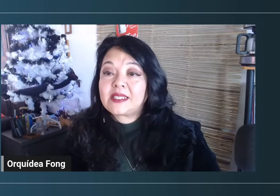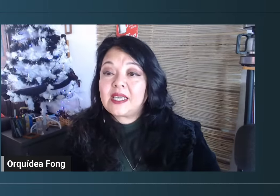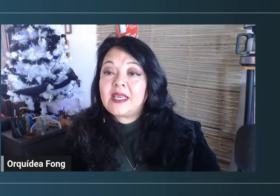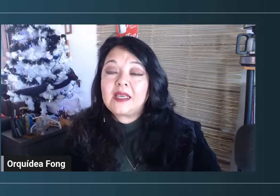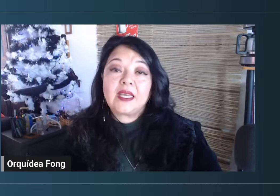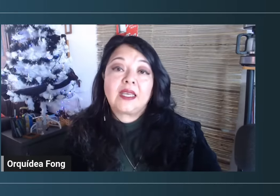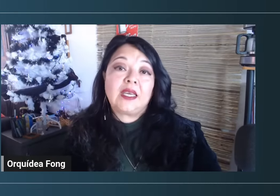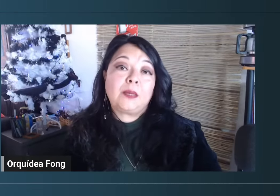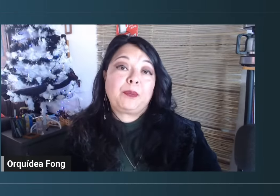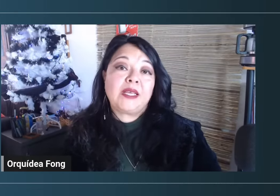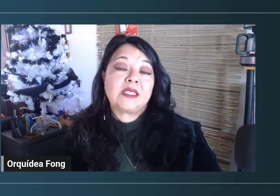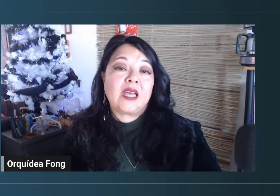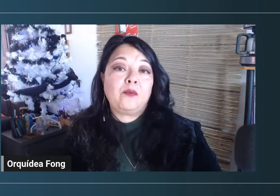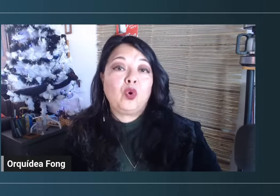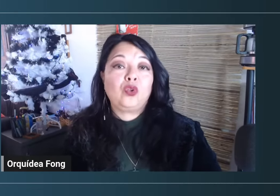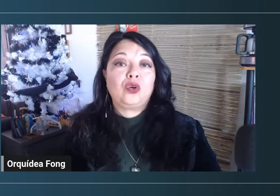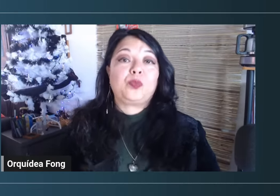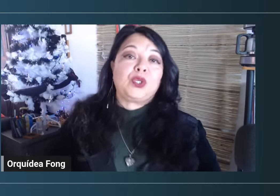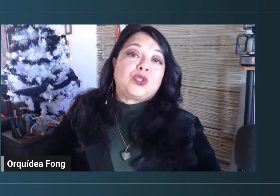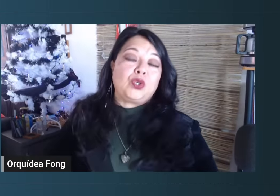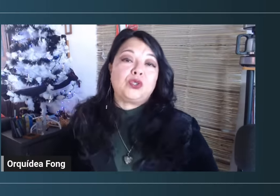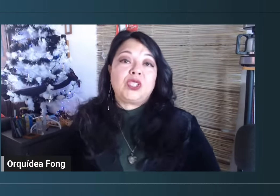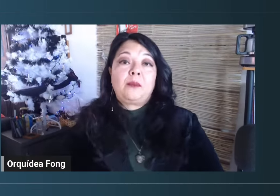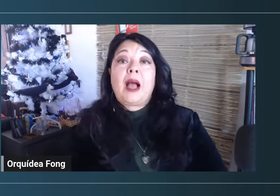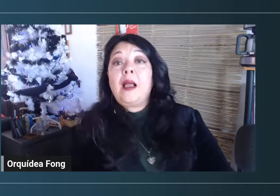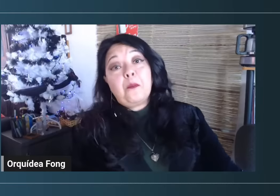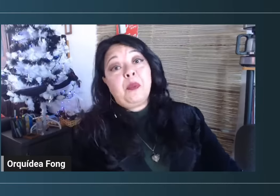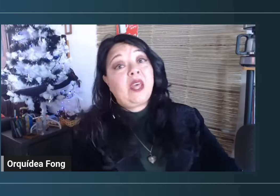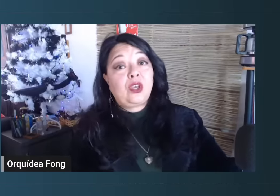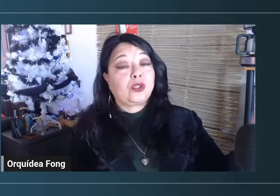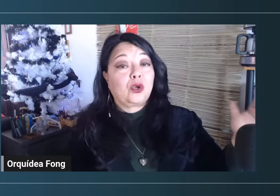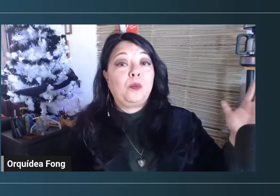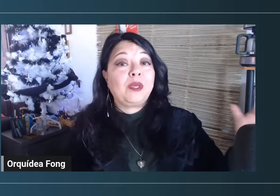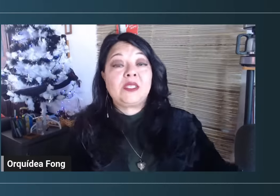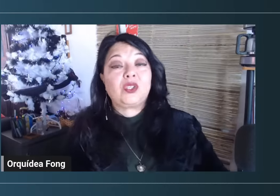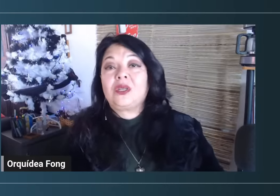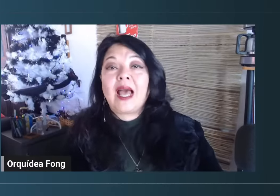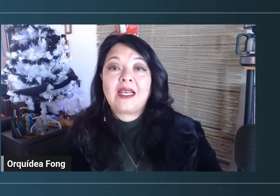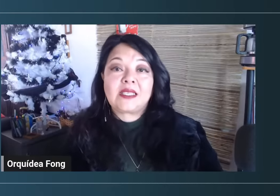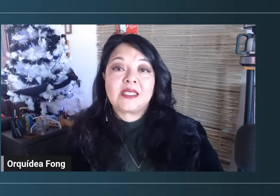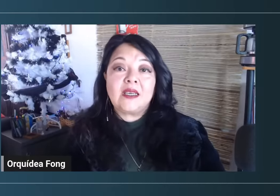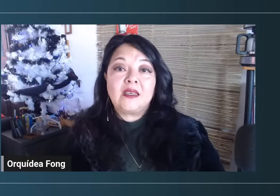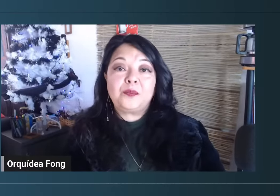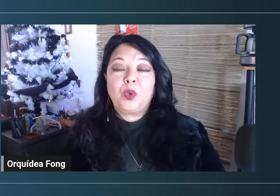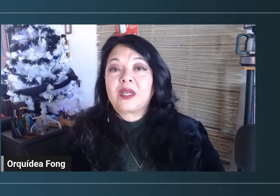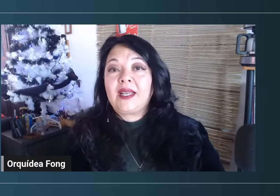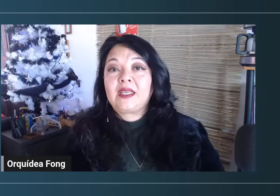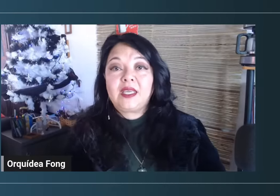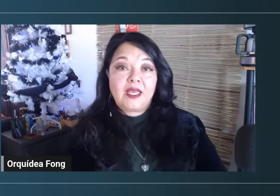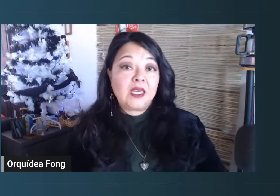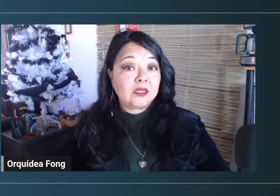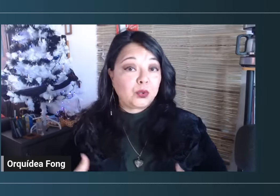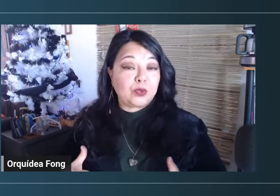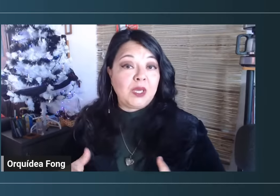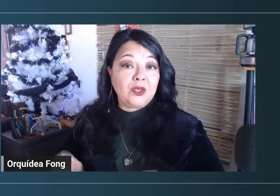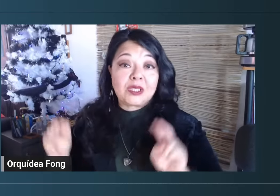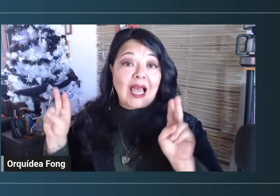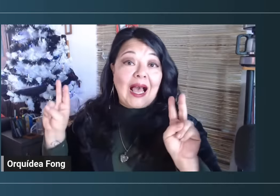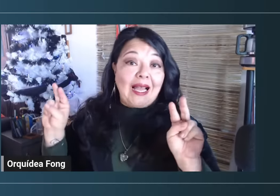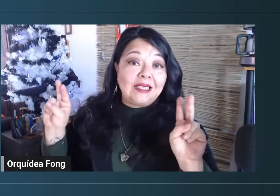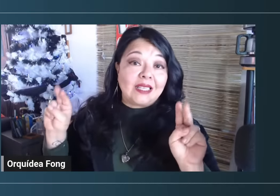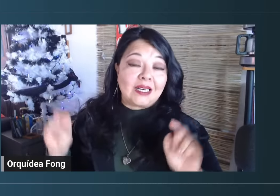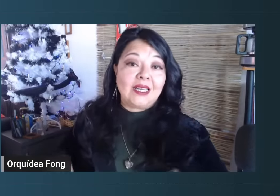corajes que quiere prensa a modo y por eso nos llama medios convencionales porque él quiere sus